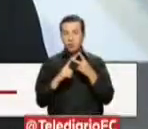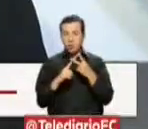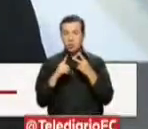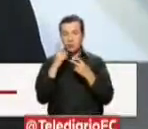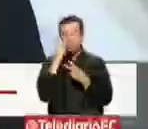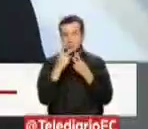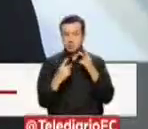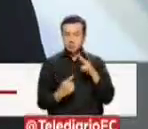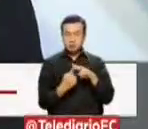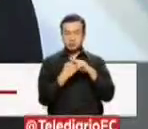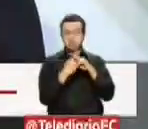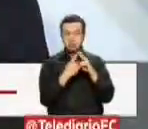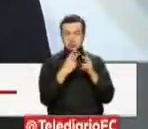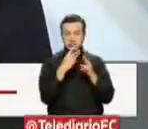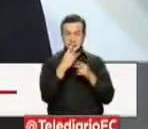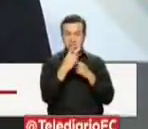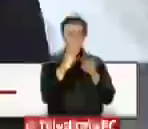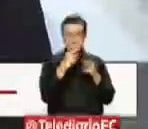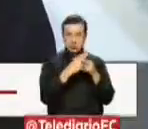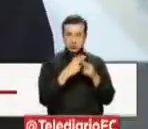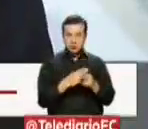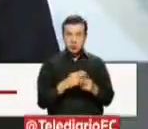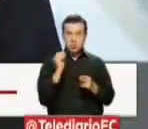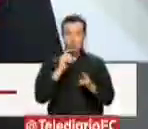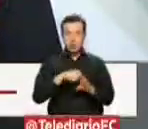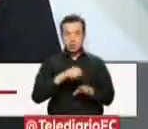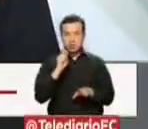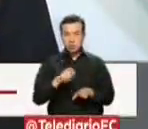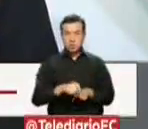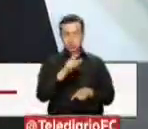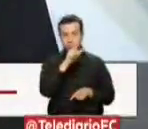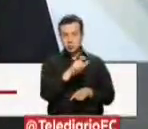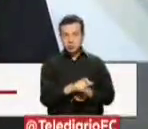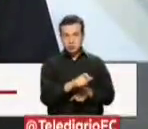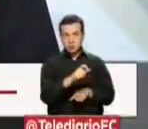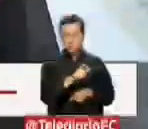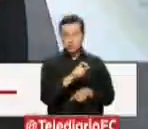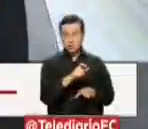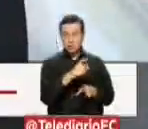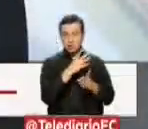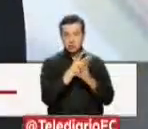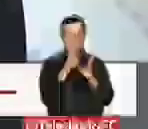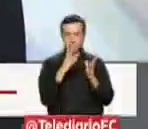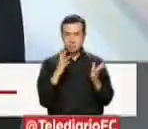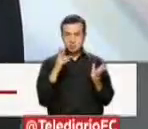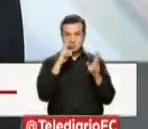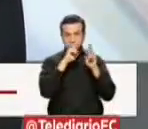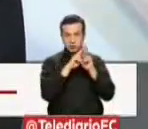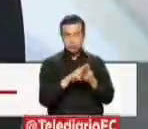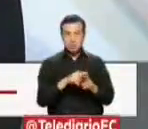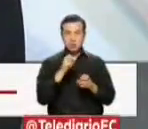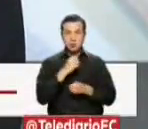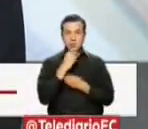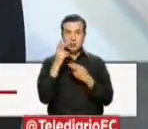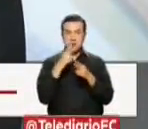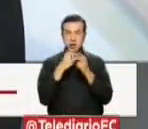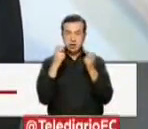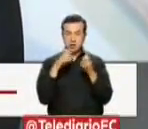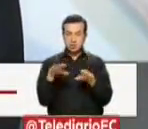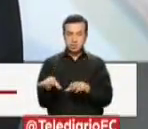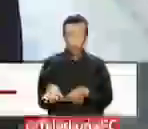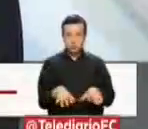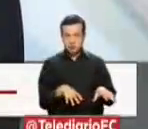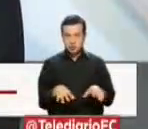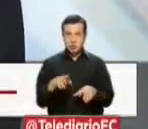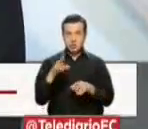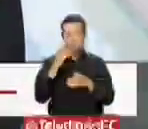visitas extraordinarias, ni como abogadas de la persona privada de libertad. Porque revisado el informe de la ex coordinadora,